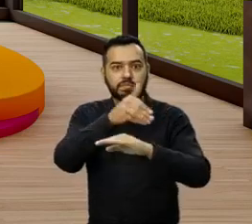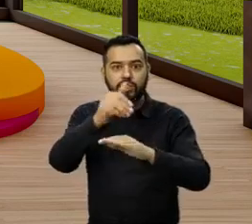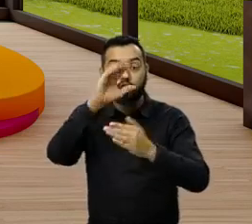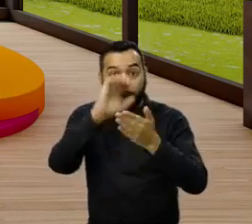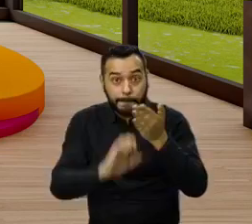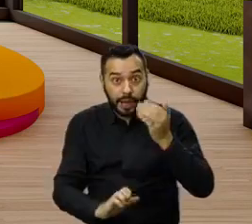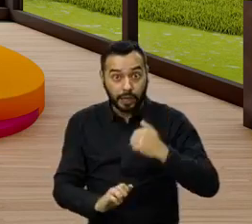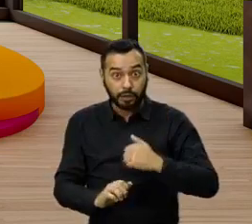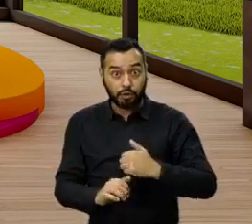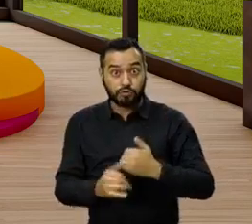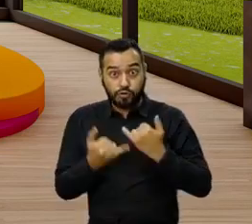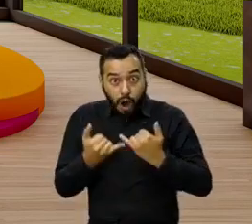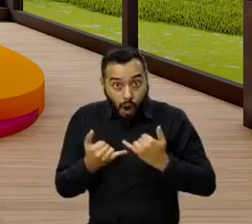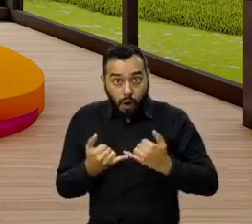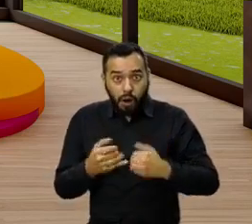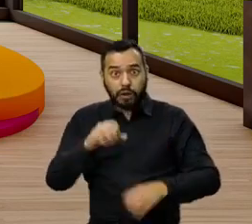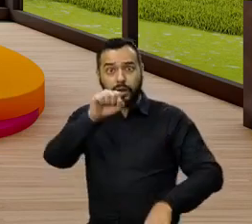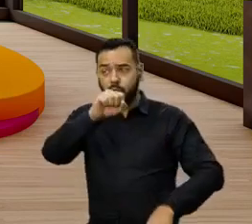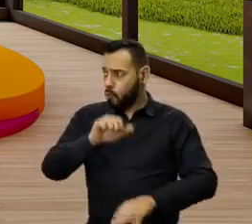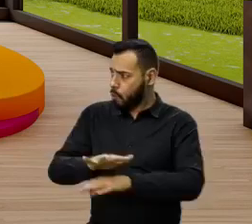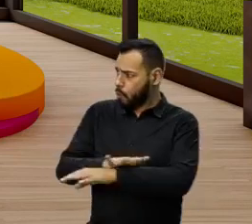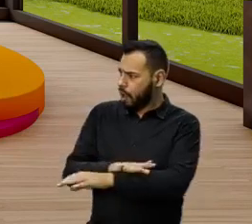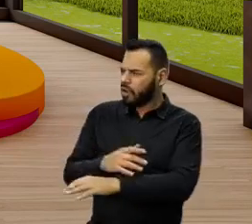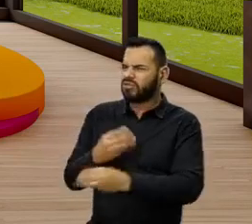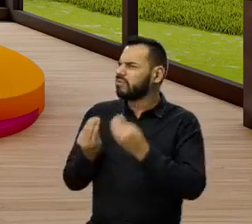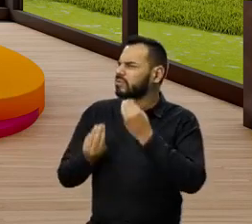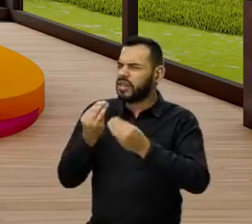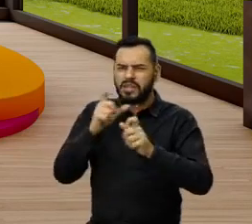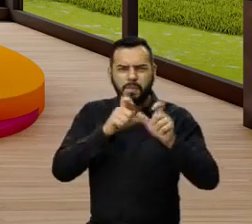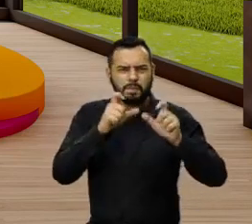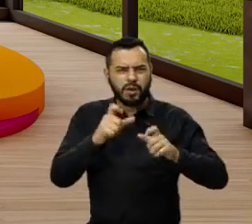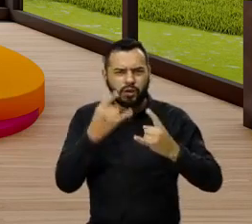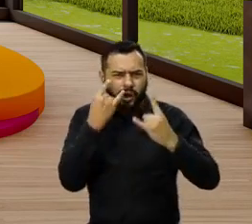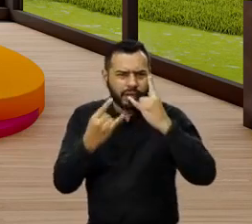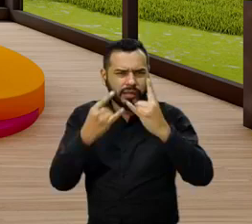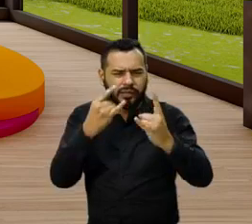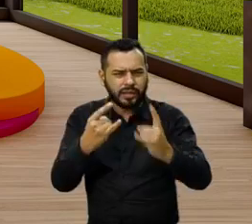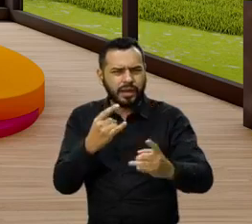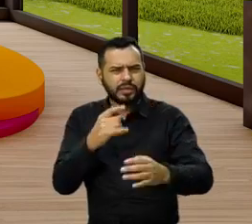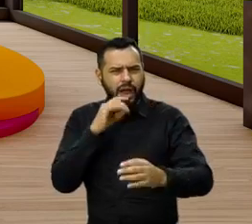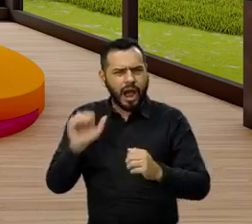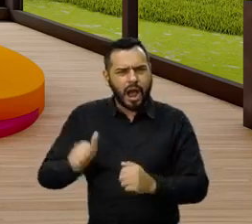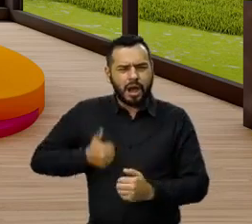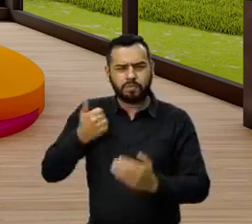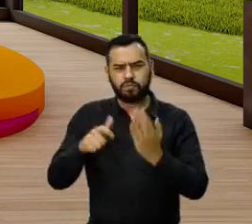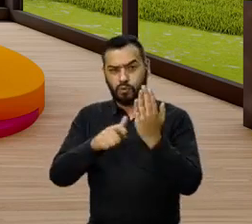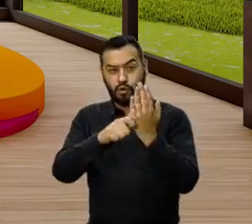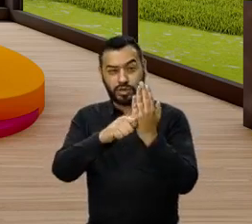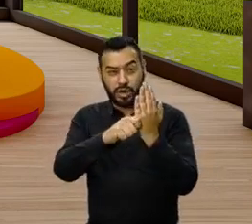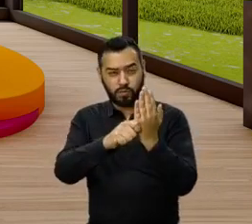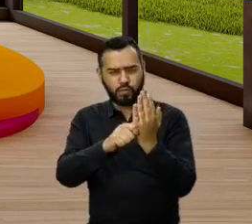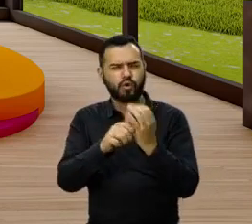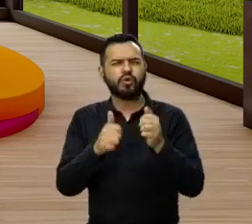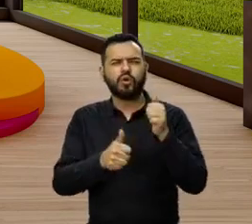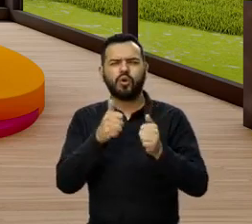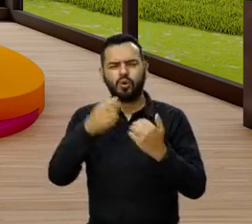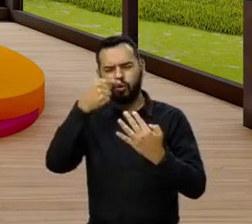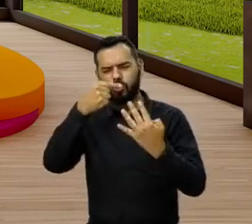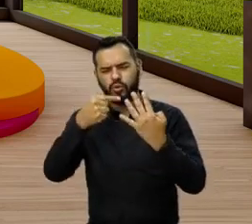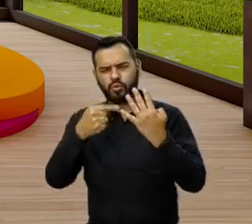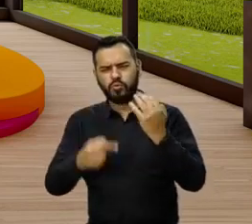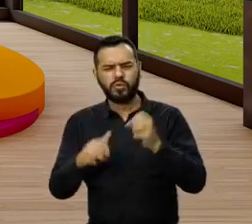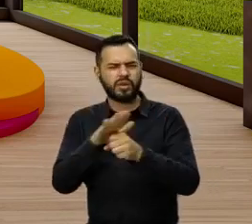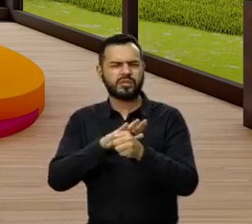pesos lina que deben hacer las personas interesadas para aprovechar este bono y cuáles serían esas